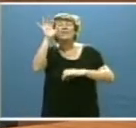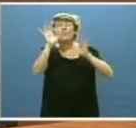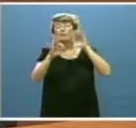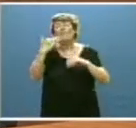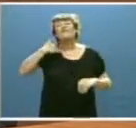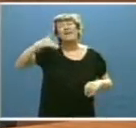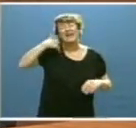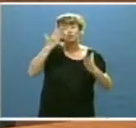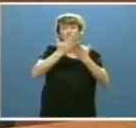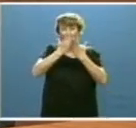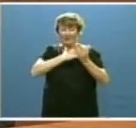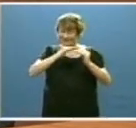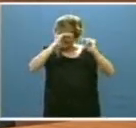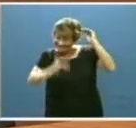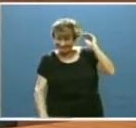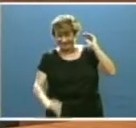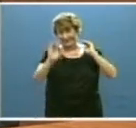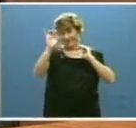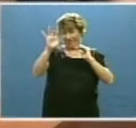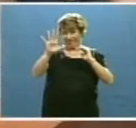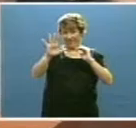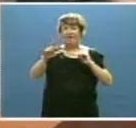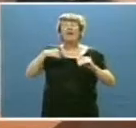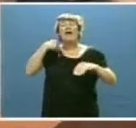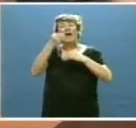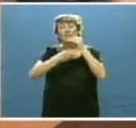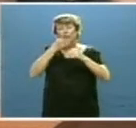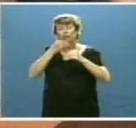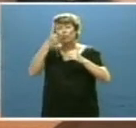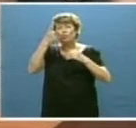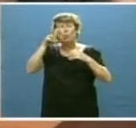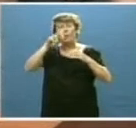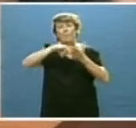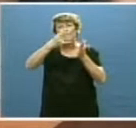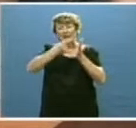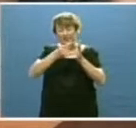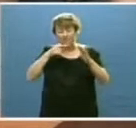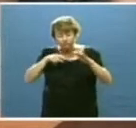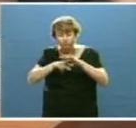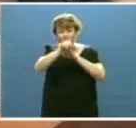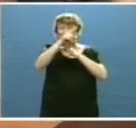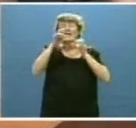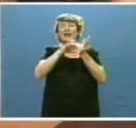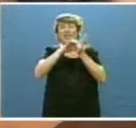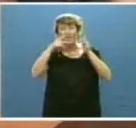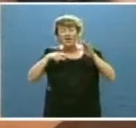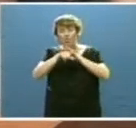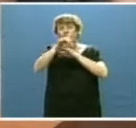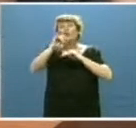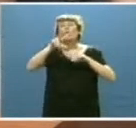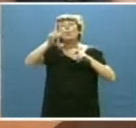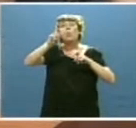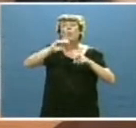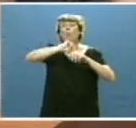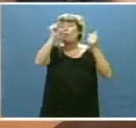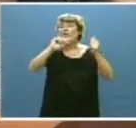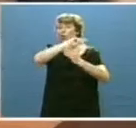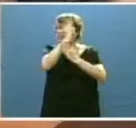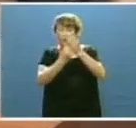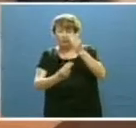escolar pondremos en marcha un nuevo plan de evaluación y fomento de la calidad y la innovación y un nuevo modelo de bilingüismo